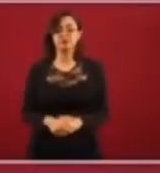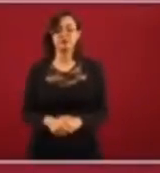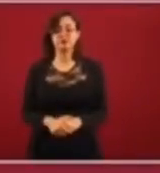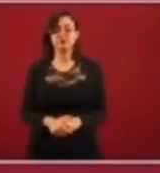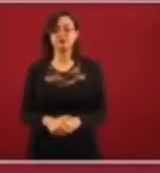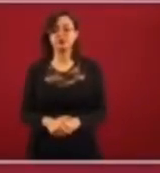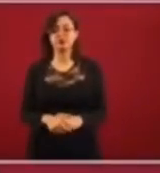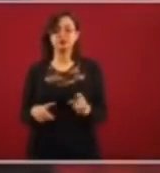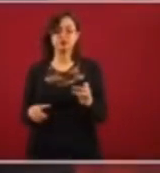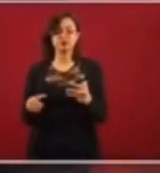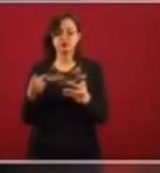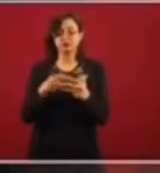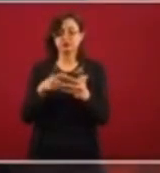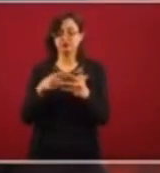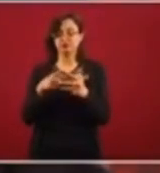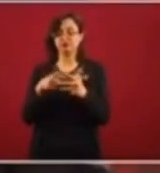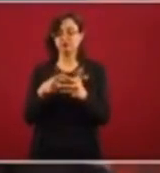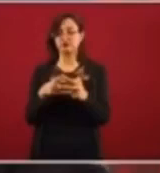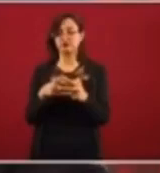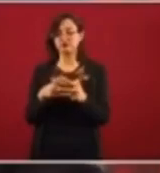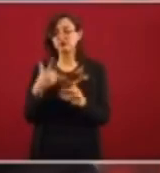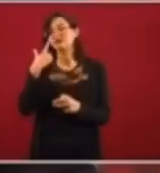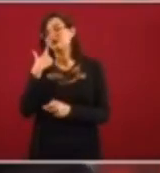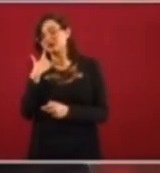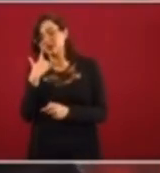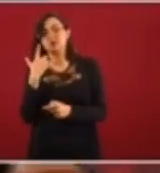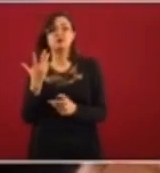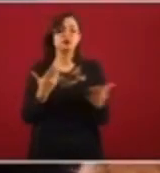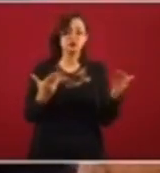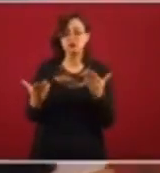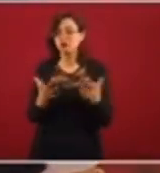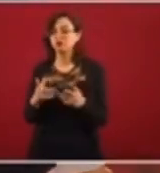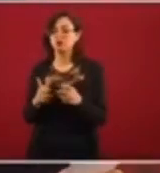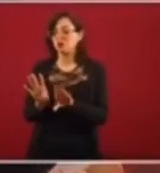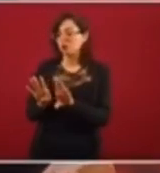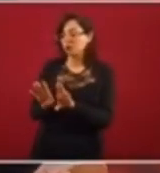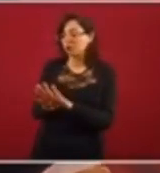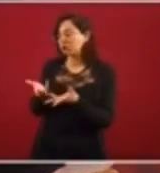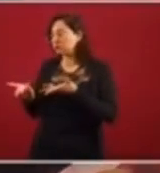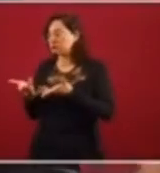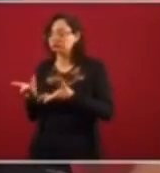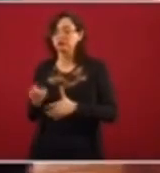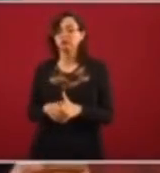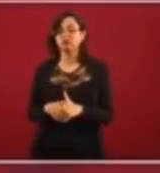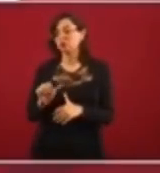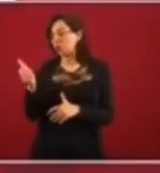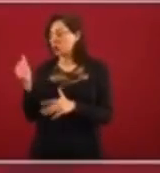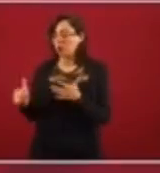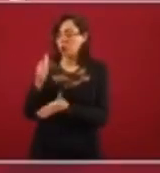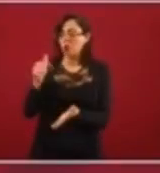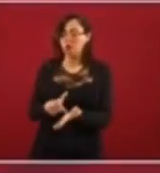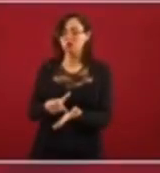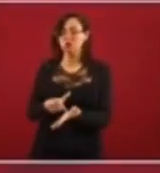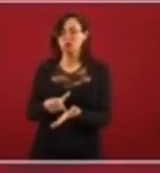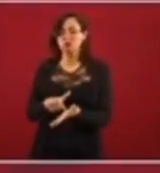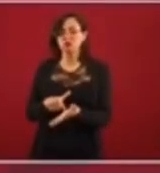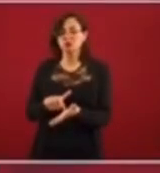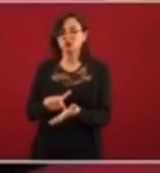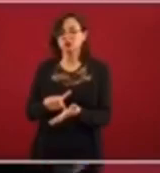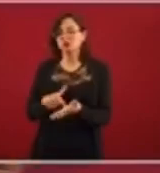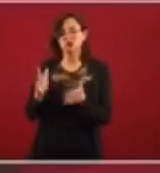y estamos viendo qué harías otros sitios